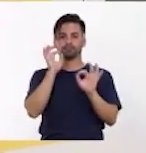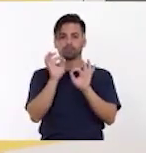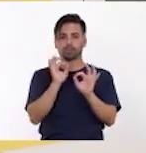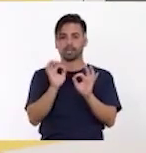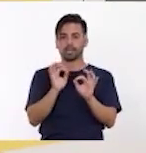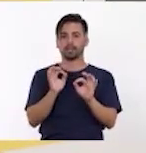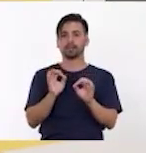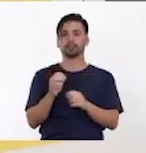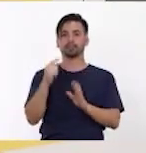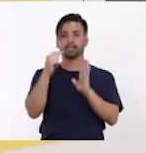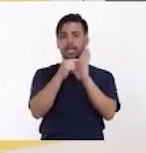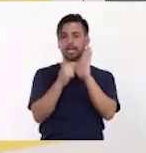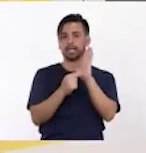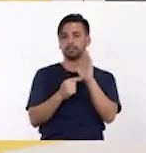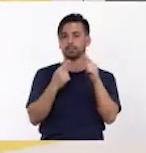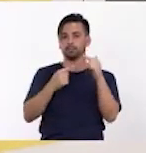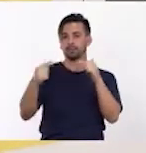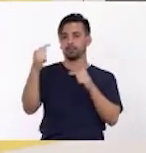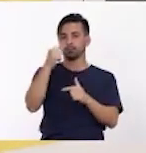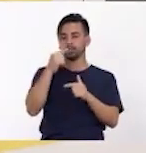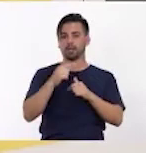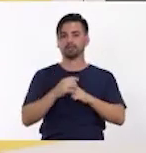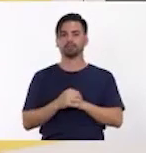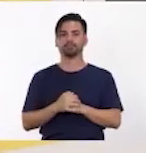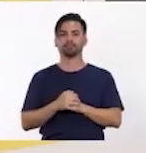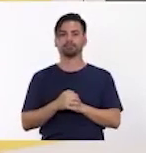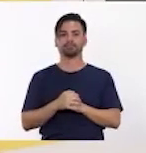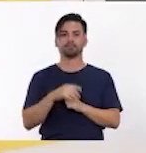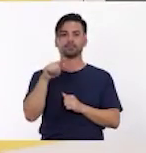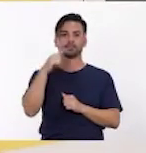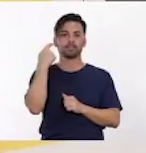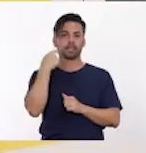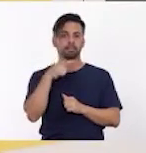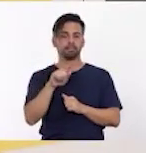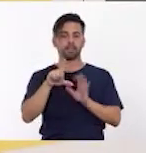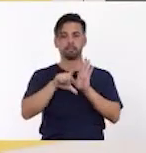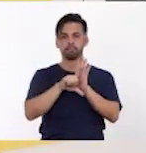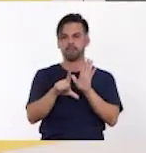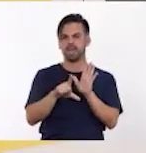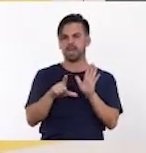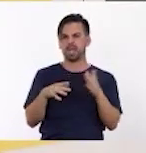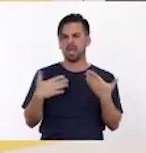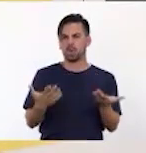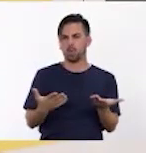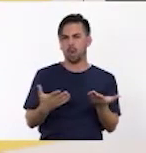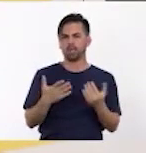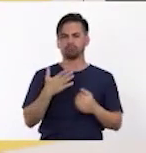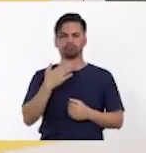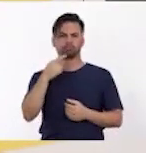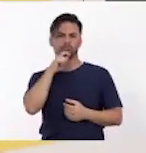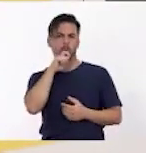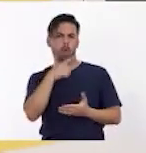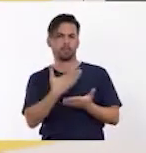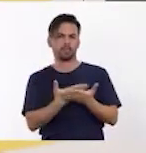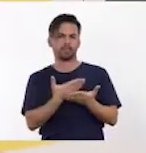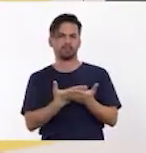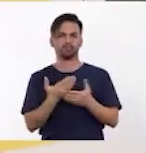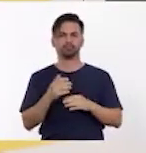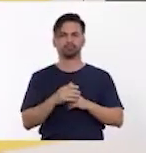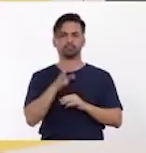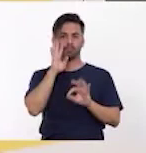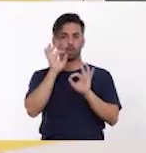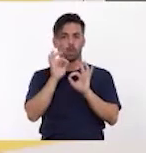elemento primordial y entonces plantear qué medidas tomar para proteger el medio ambiente.